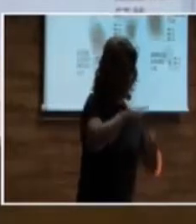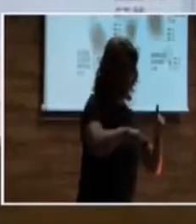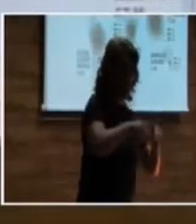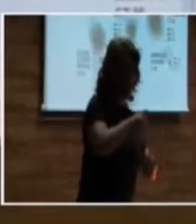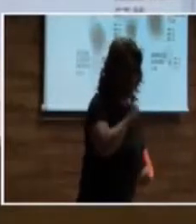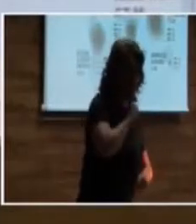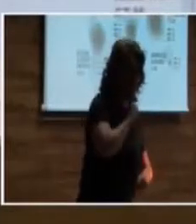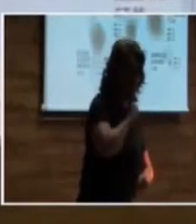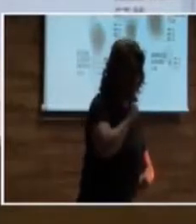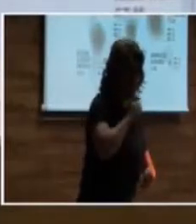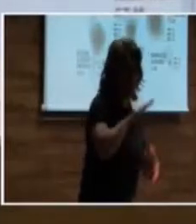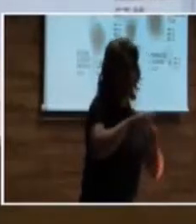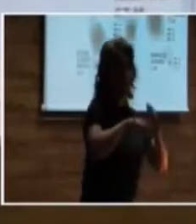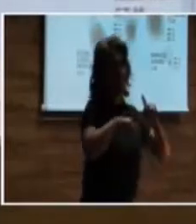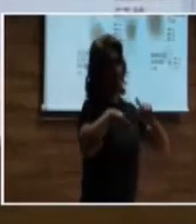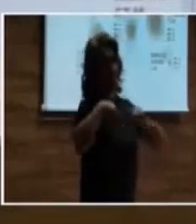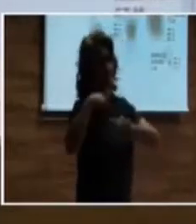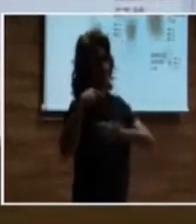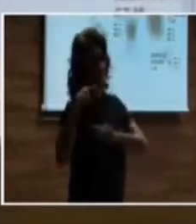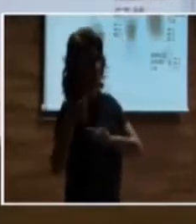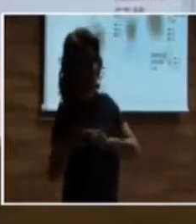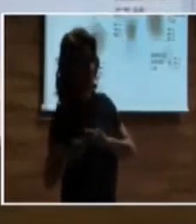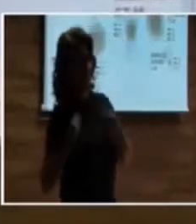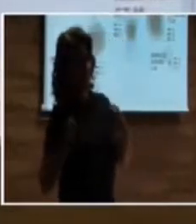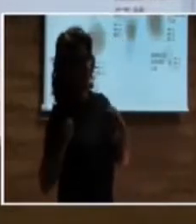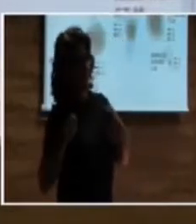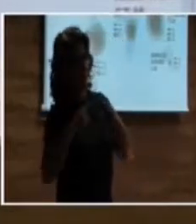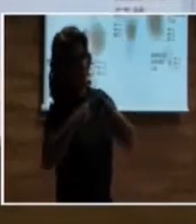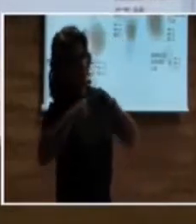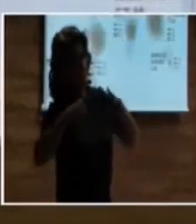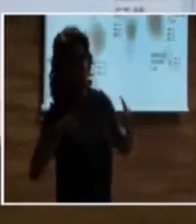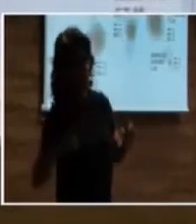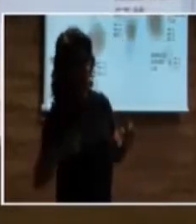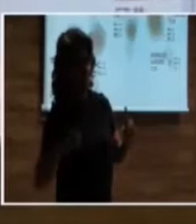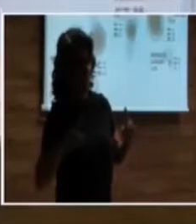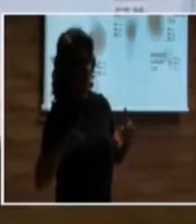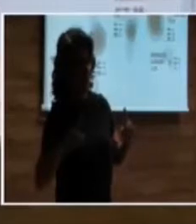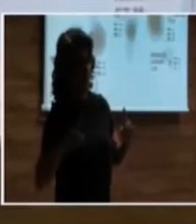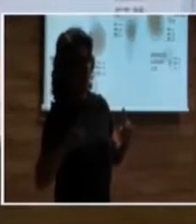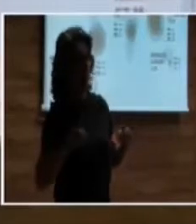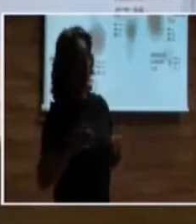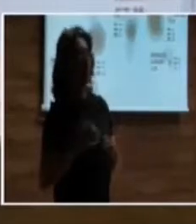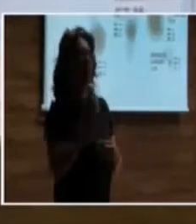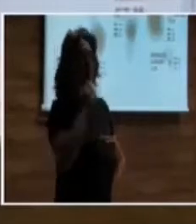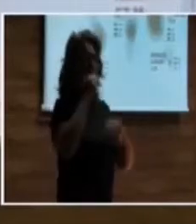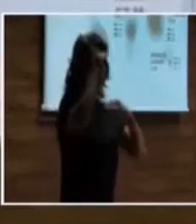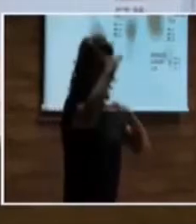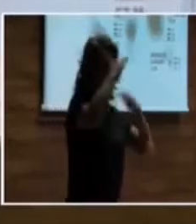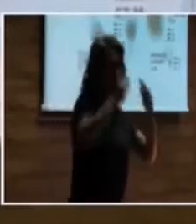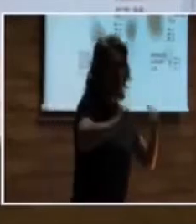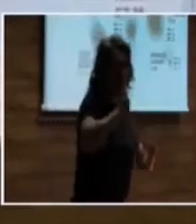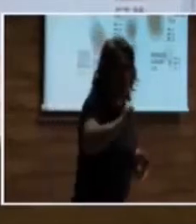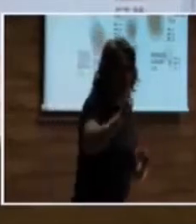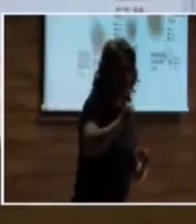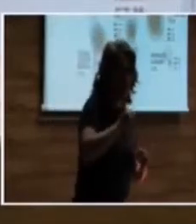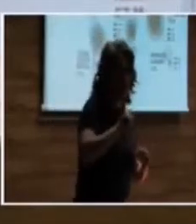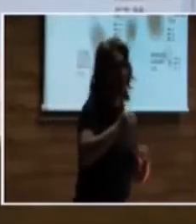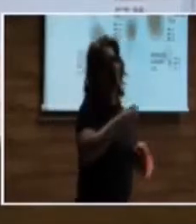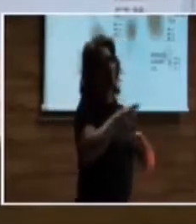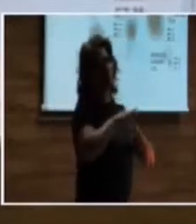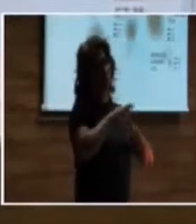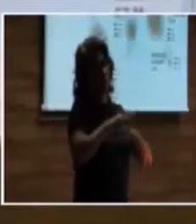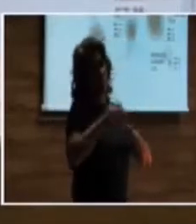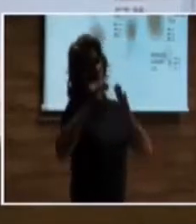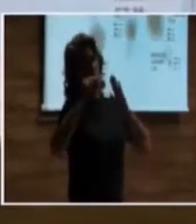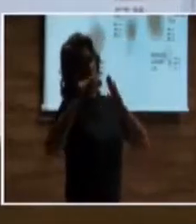la edad, como dijo el presidente de la mesa. Es decir, hemos tenido mucho éxito en medicina y nos ha llevado a tener el conocimiento y el